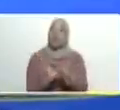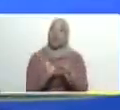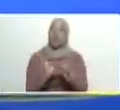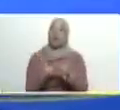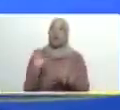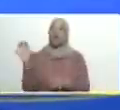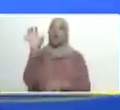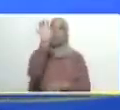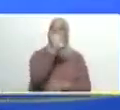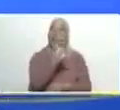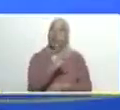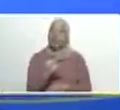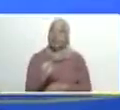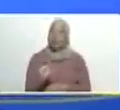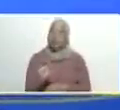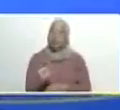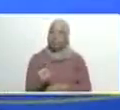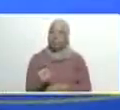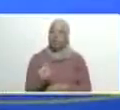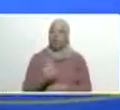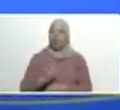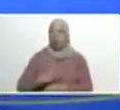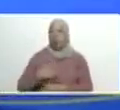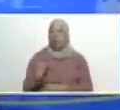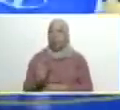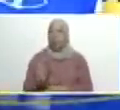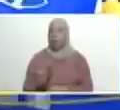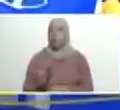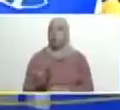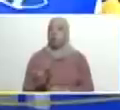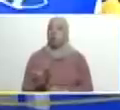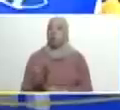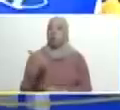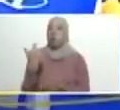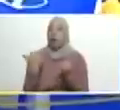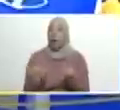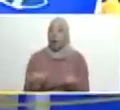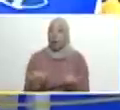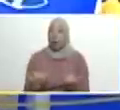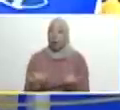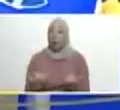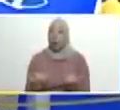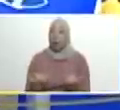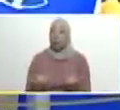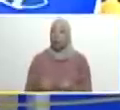fuerte, y podamos ya en esta etapa,